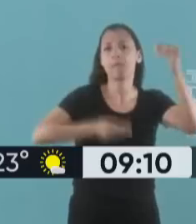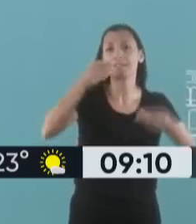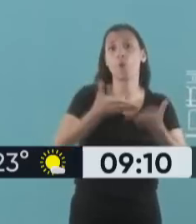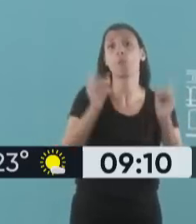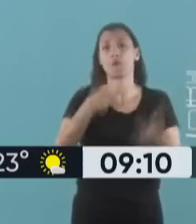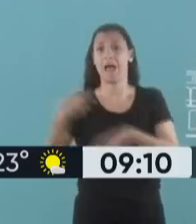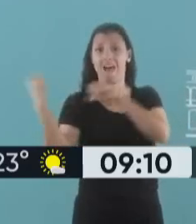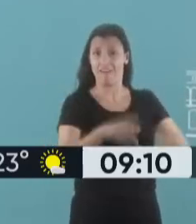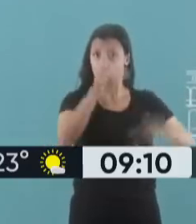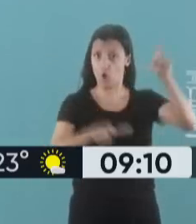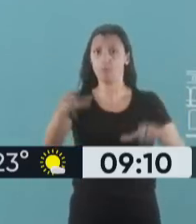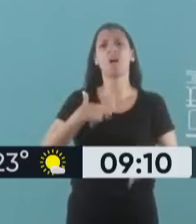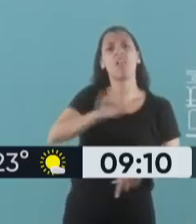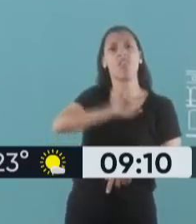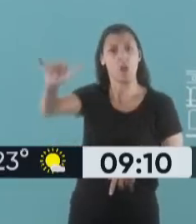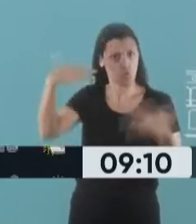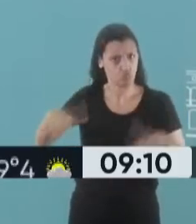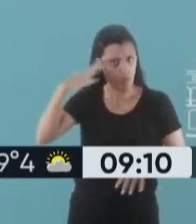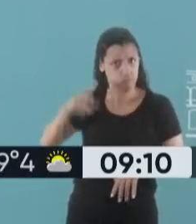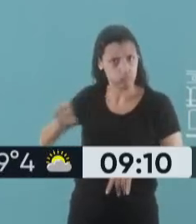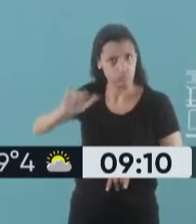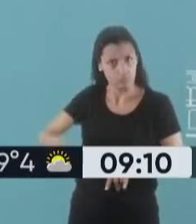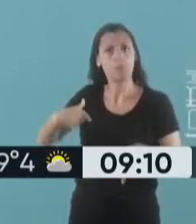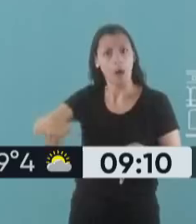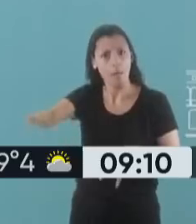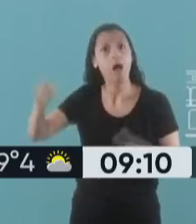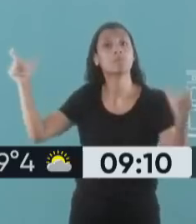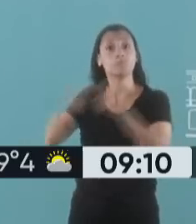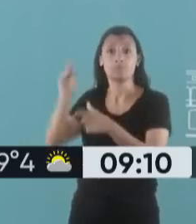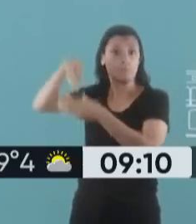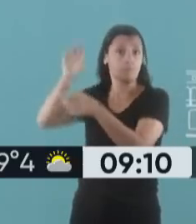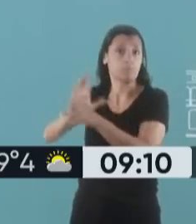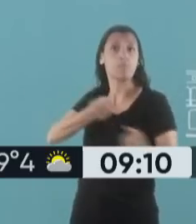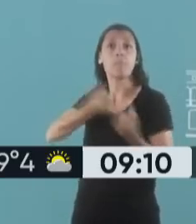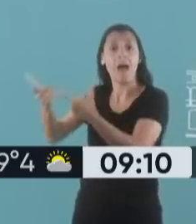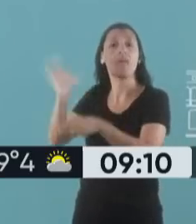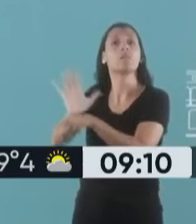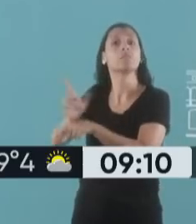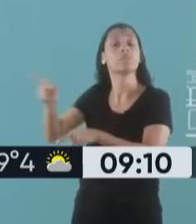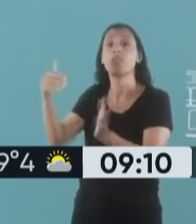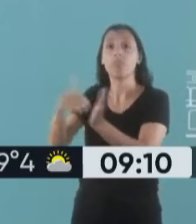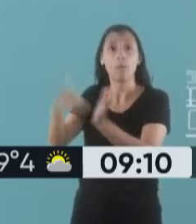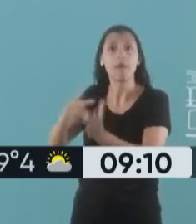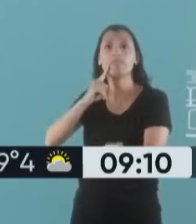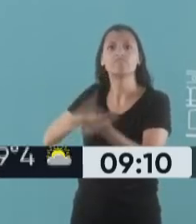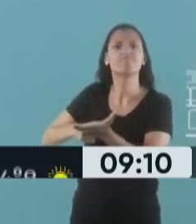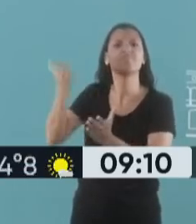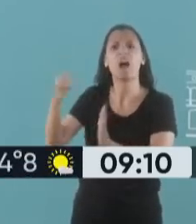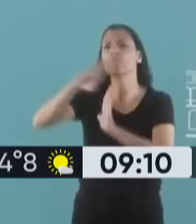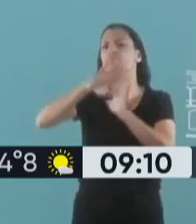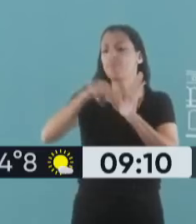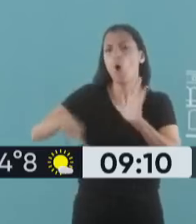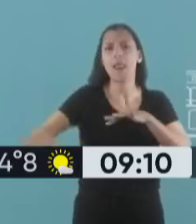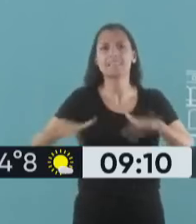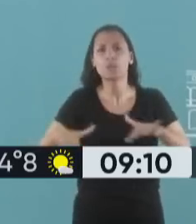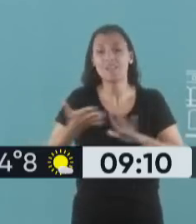personas. Esta es una denuncia penal que correrá en los fueros correspondientes y va a ser debidamente justificada por lo que está sucediendo en